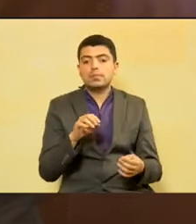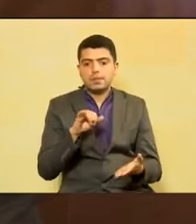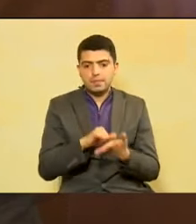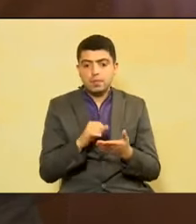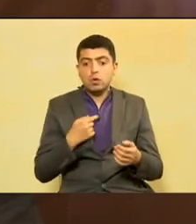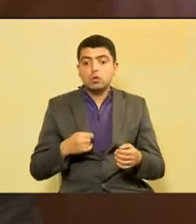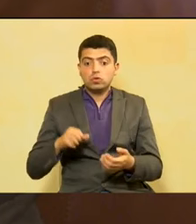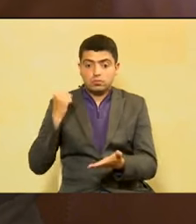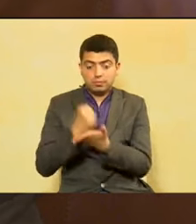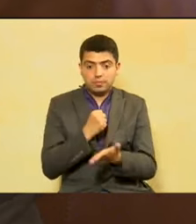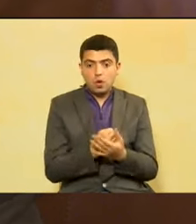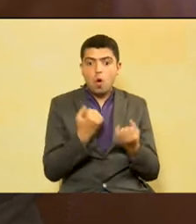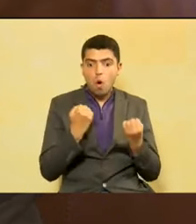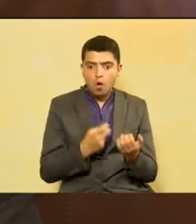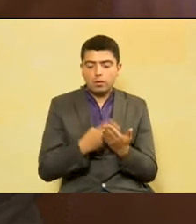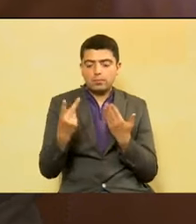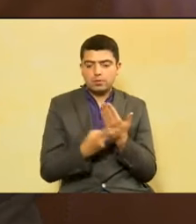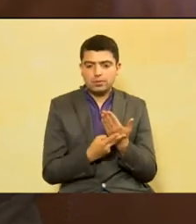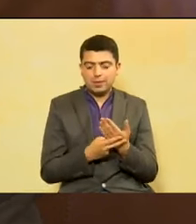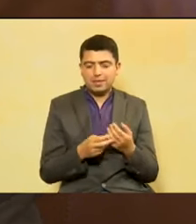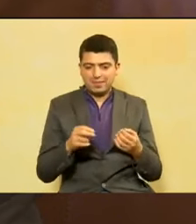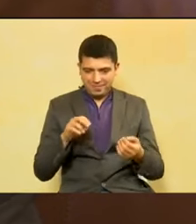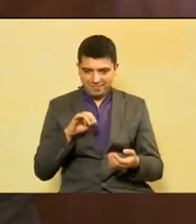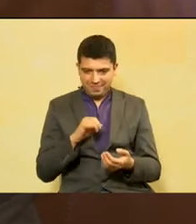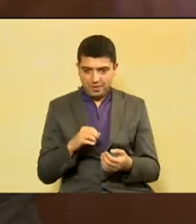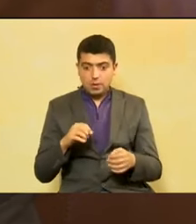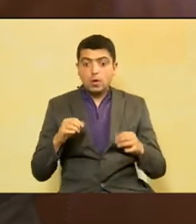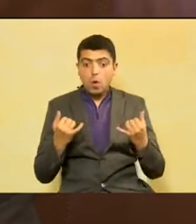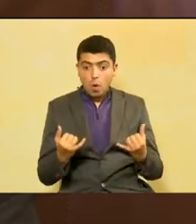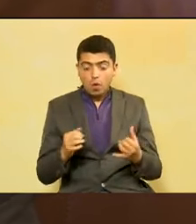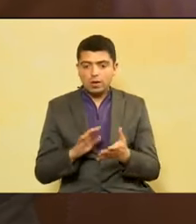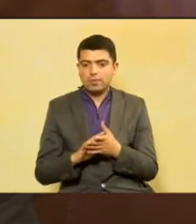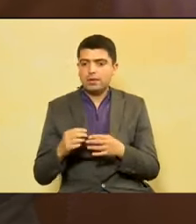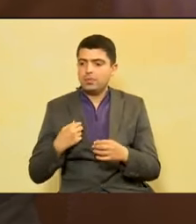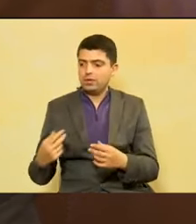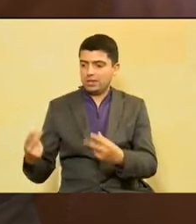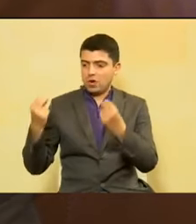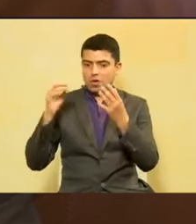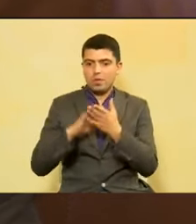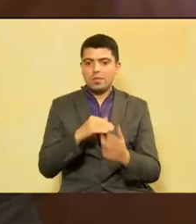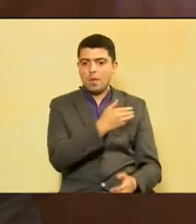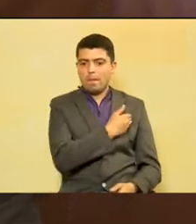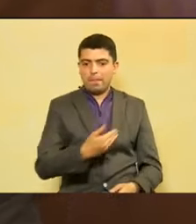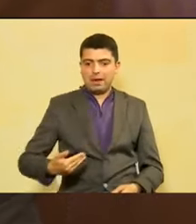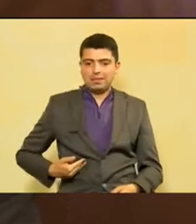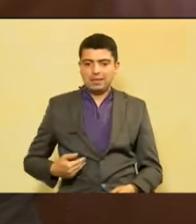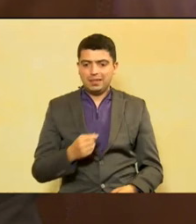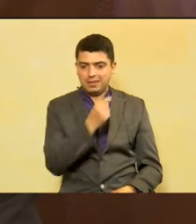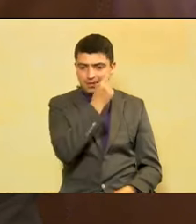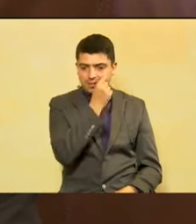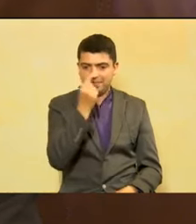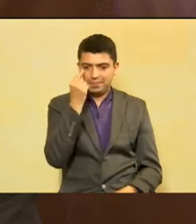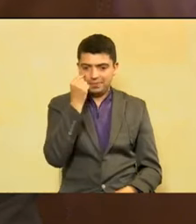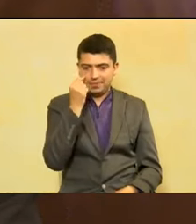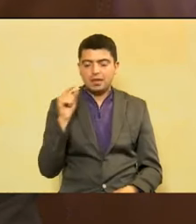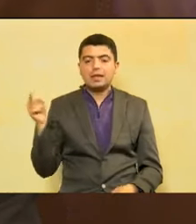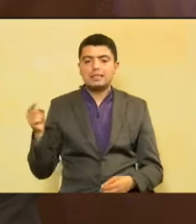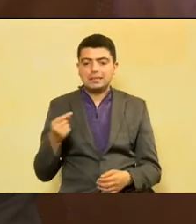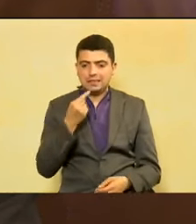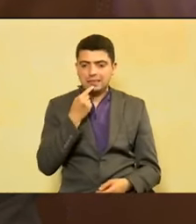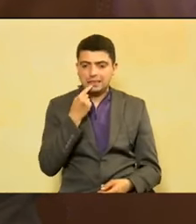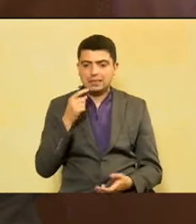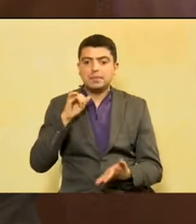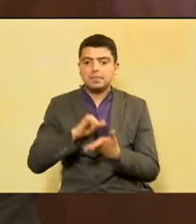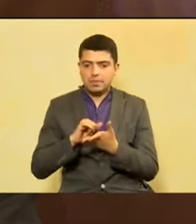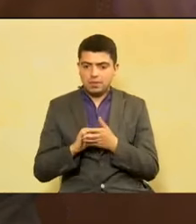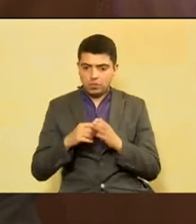aprobamos hoy de negar y la objeción que hizo el presidente de la república con el